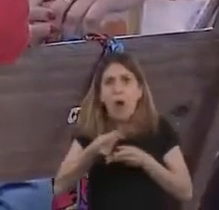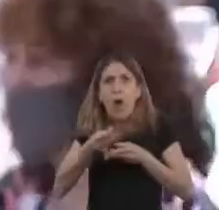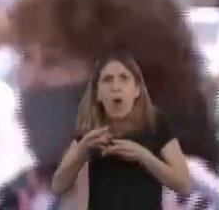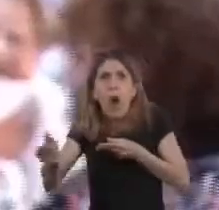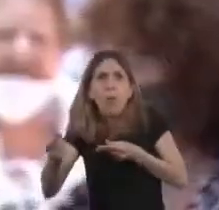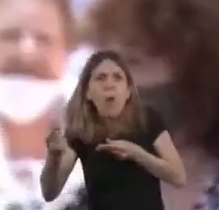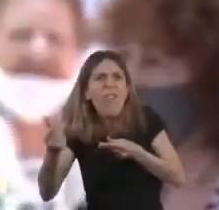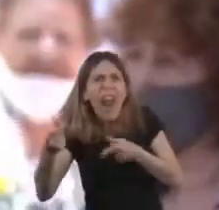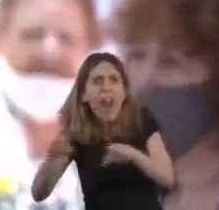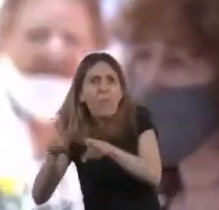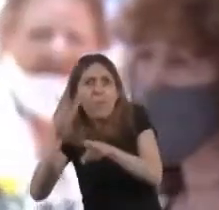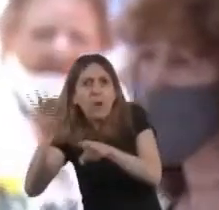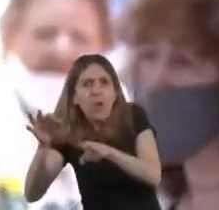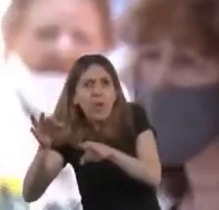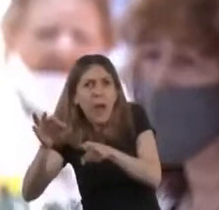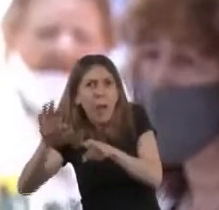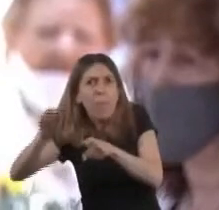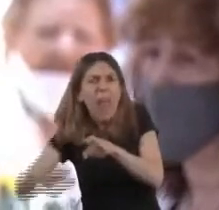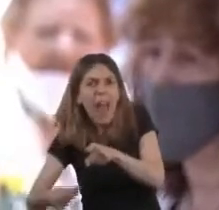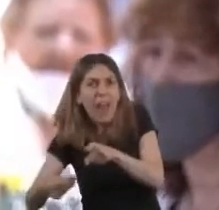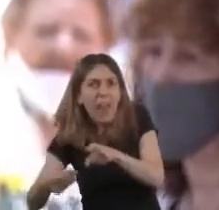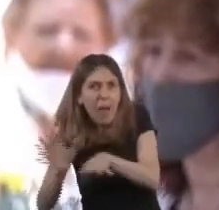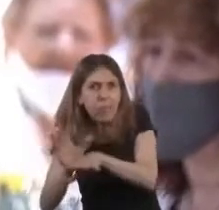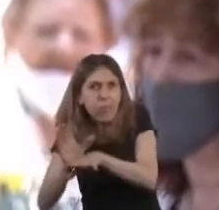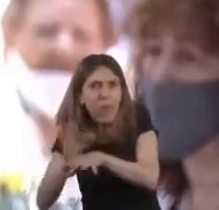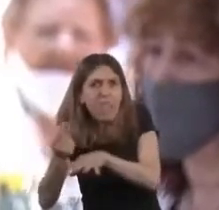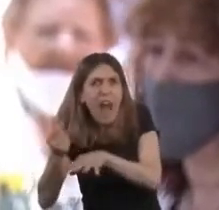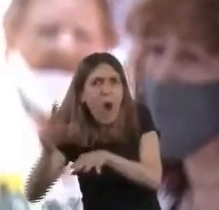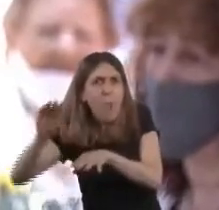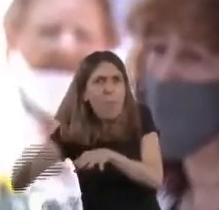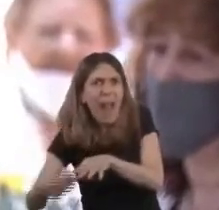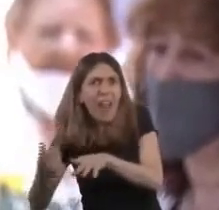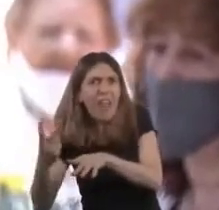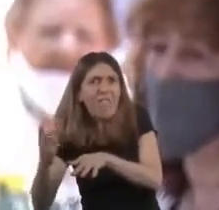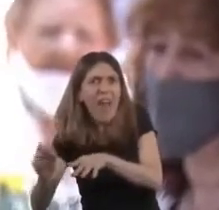Y eso es mucho en cualquier ingreso. Le